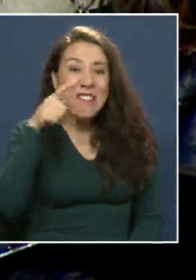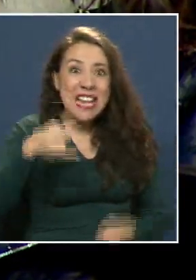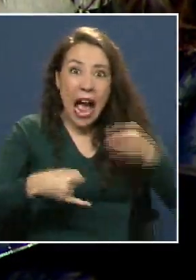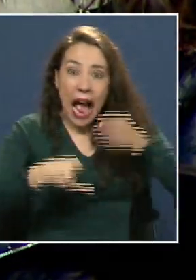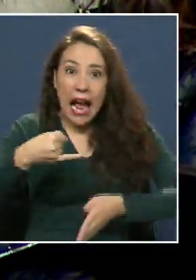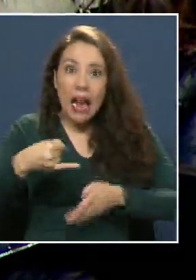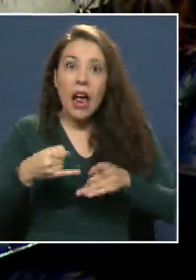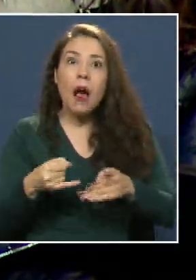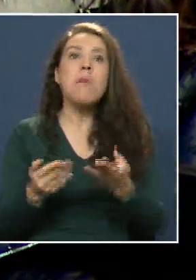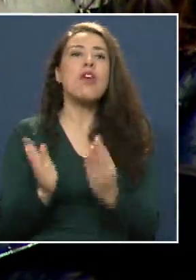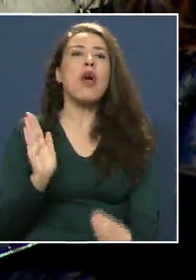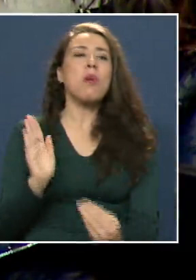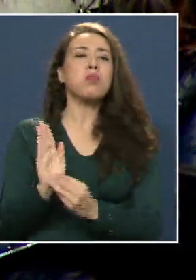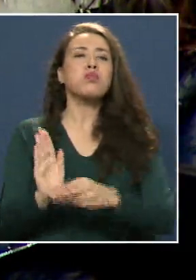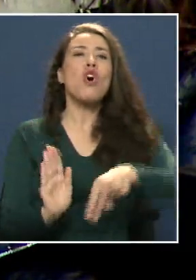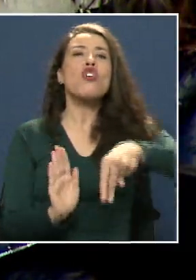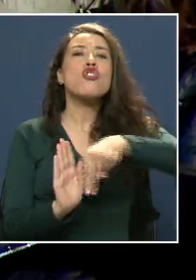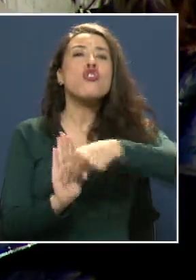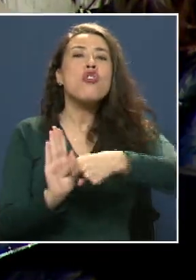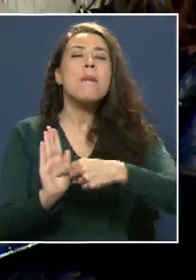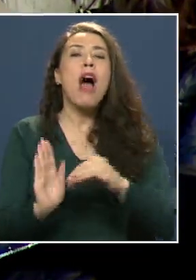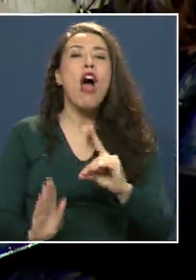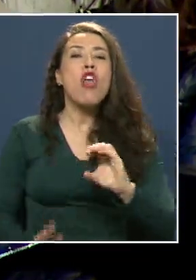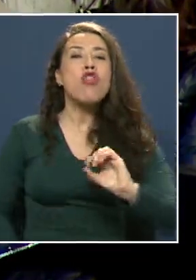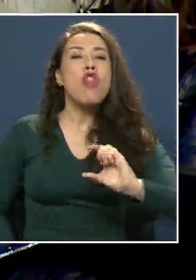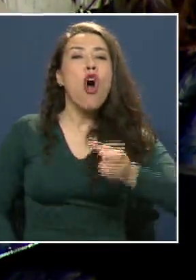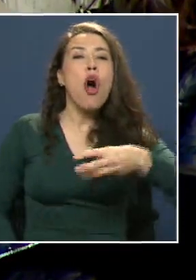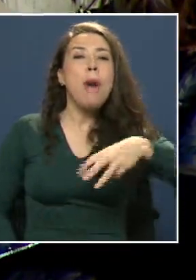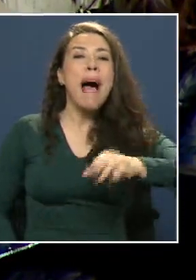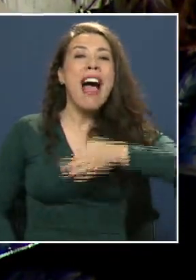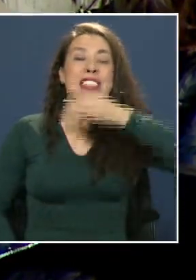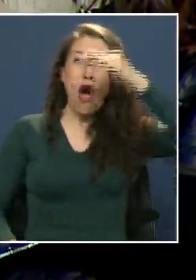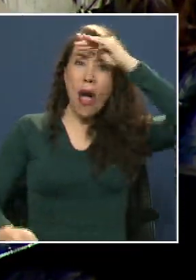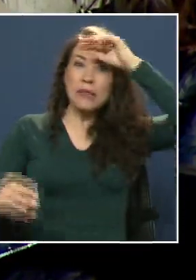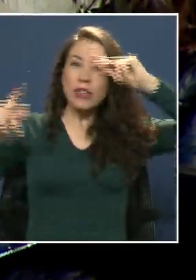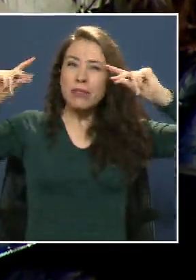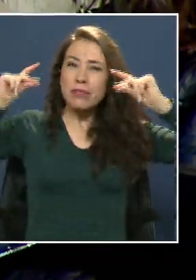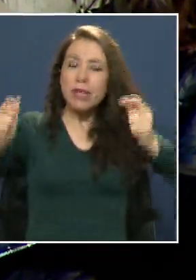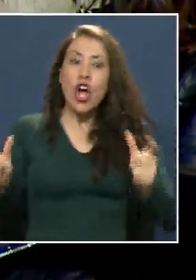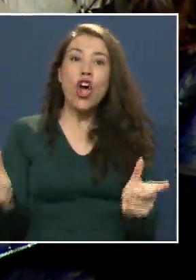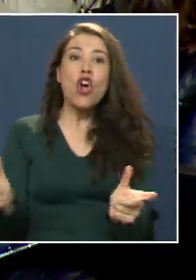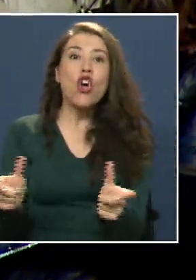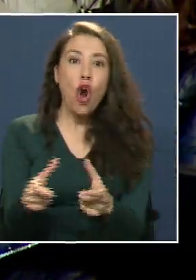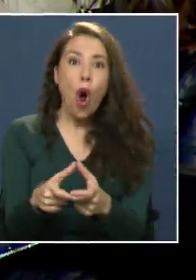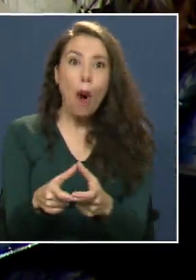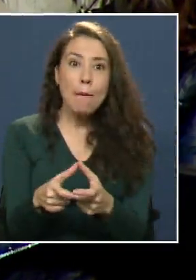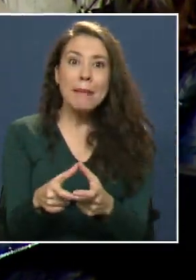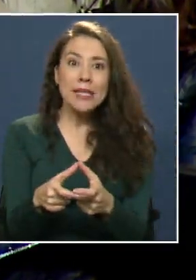de dogma, como dijeron algunos expertos en la comisión.